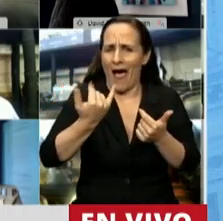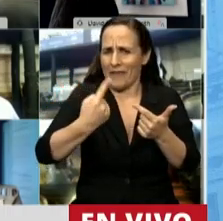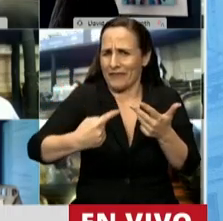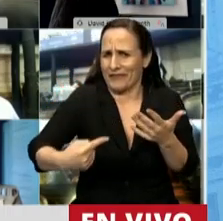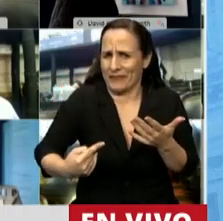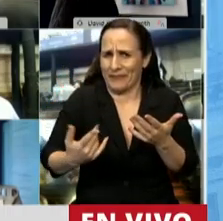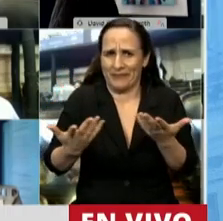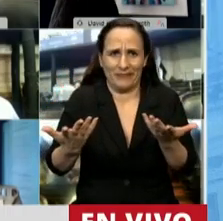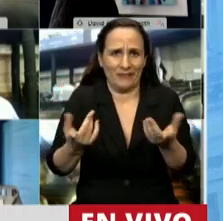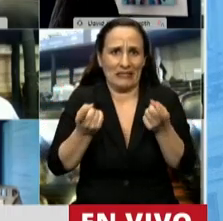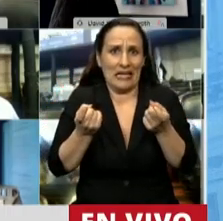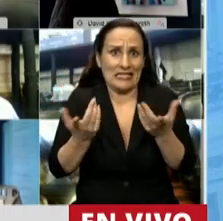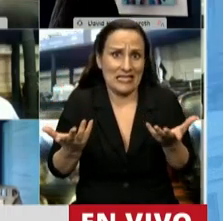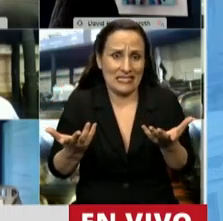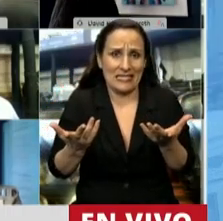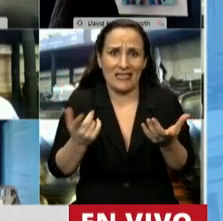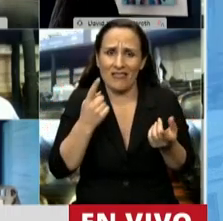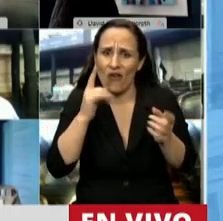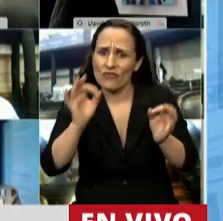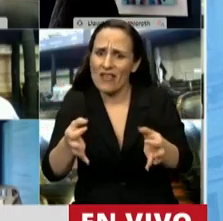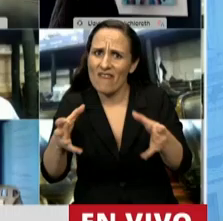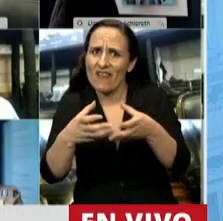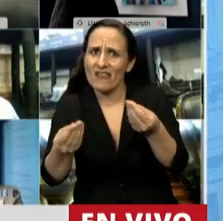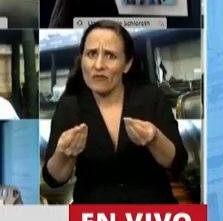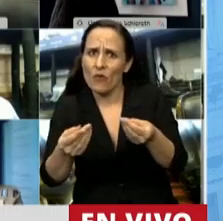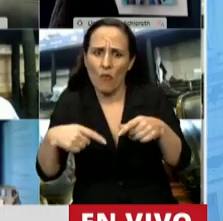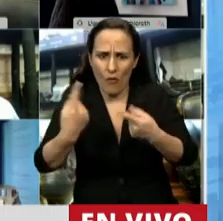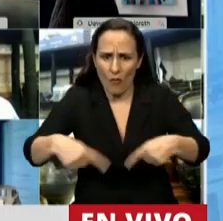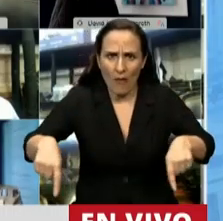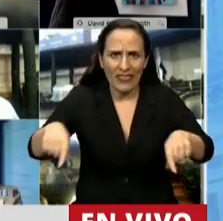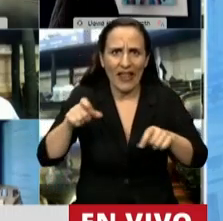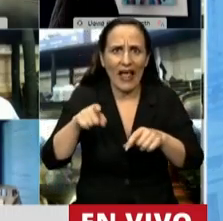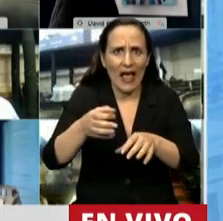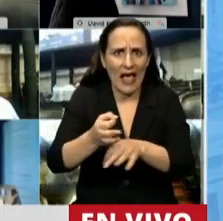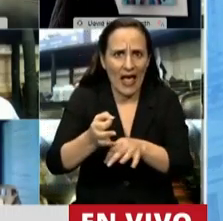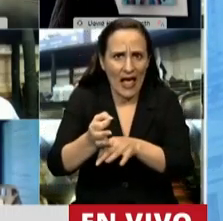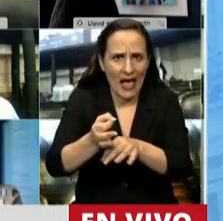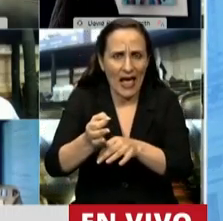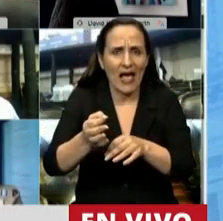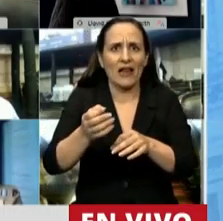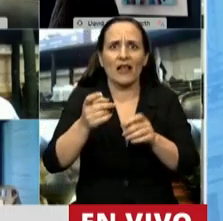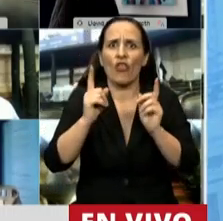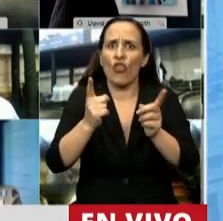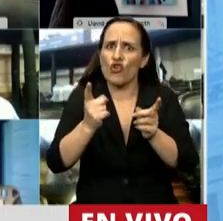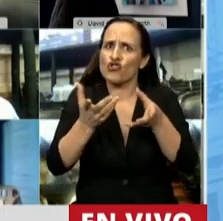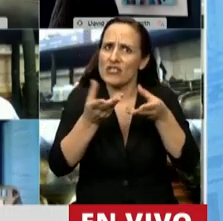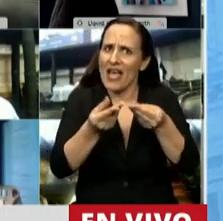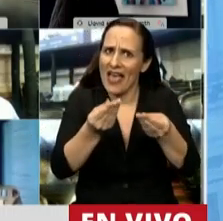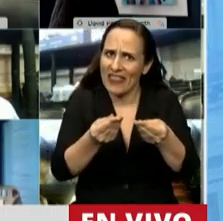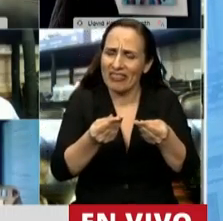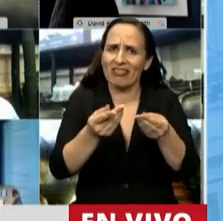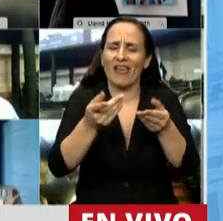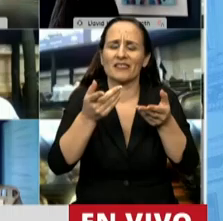realmente se necesita elaborar diagnóstico, producir materiales, acompañar a los docentes, atender